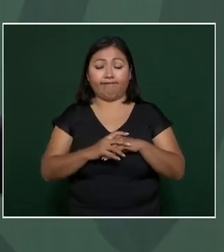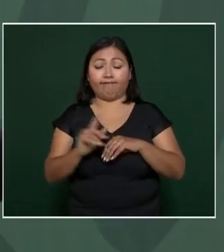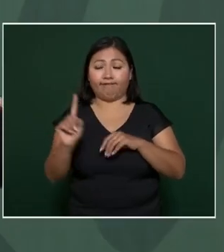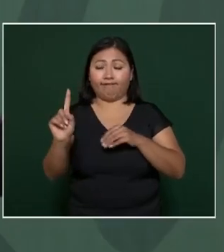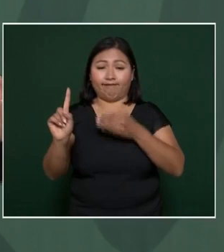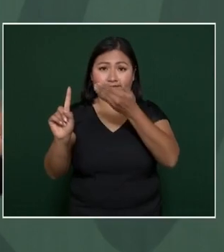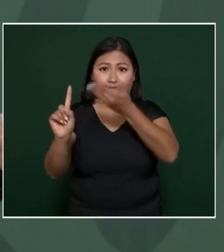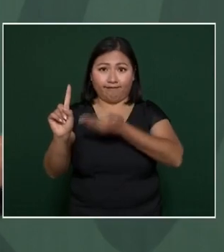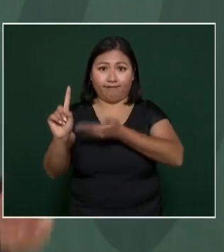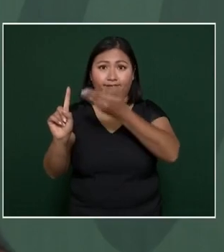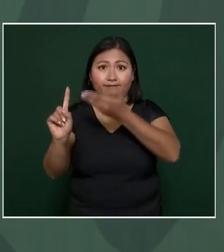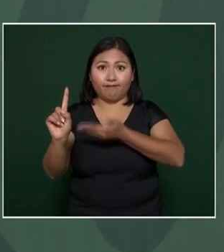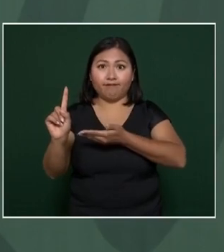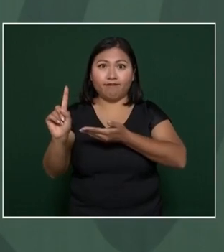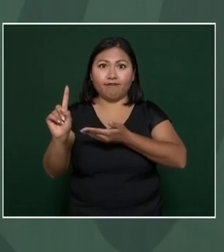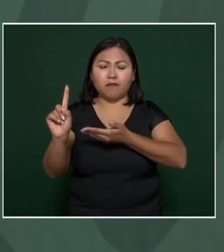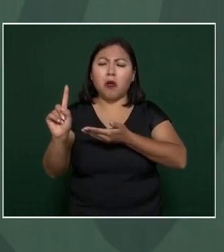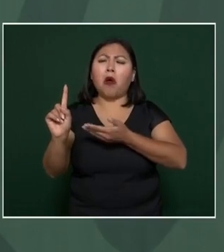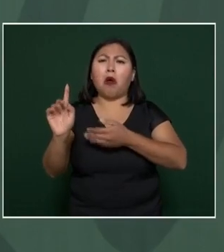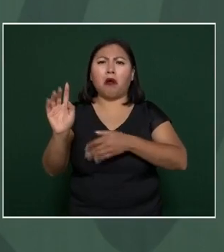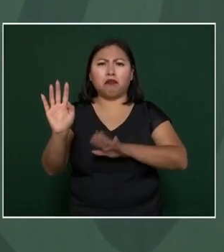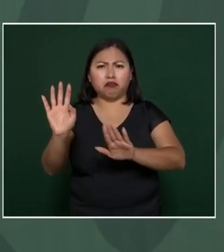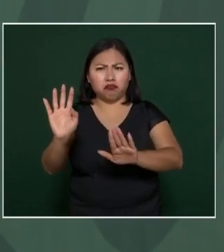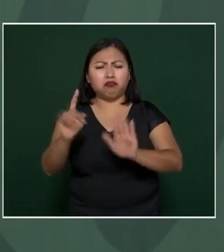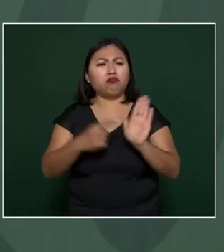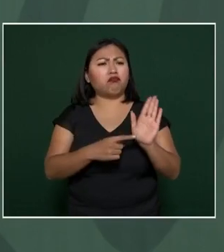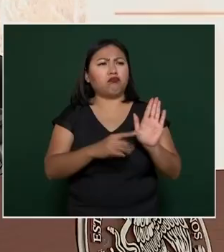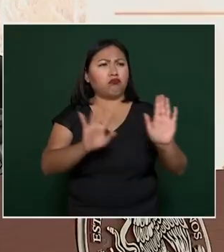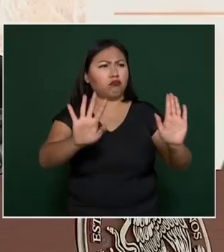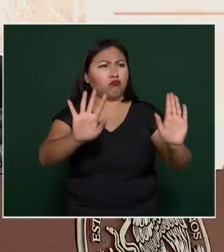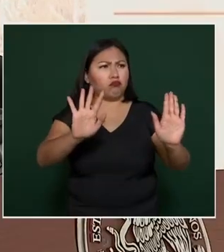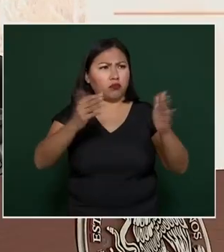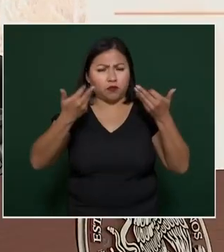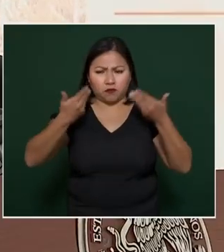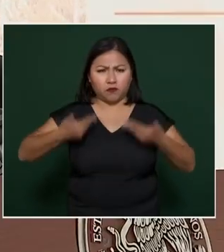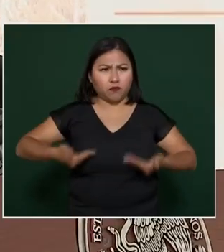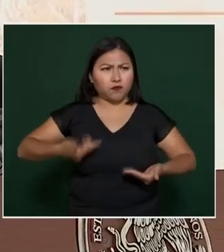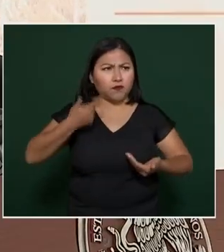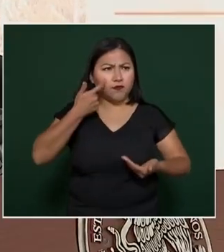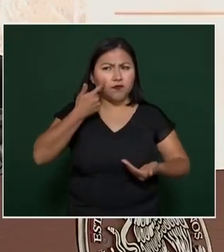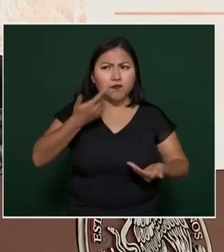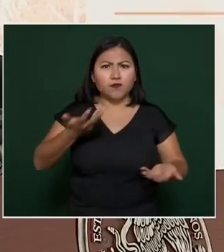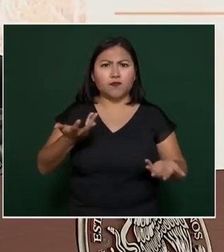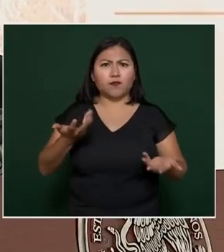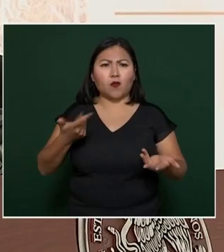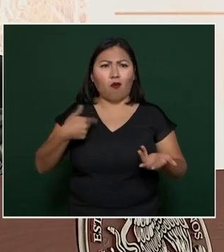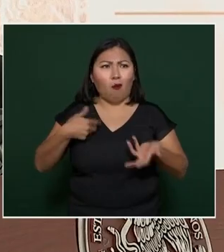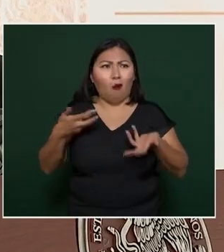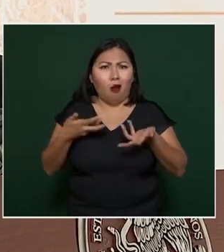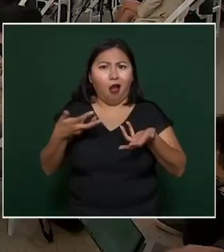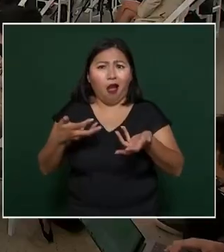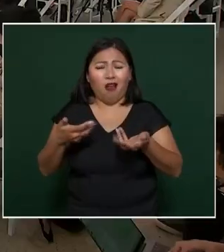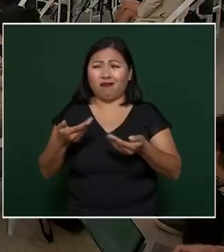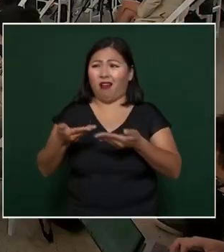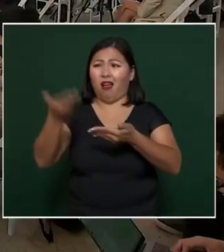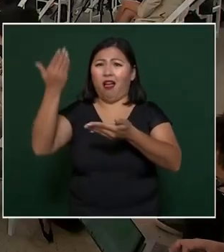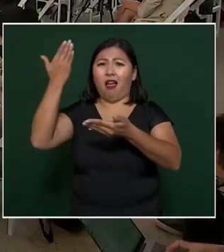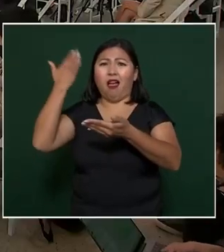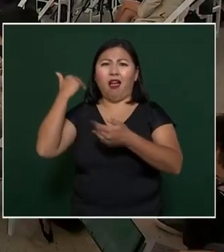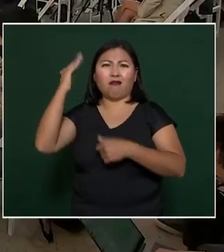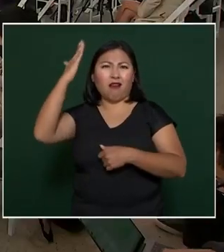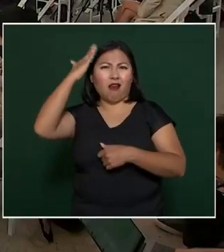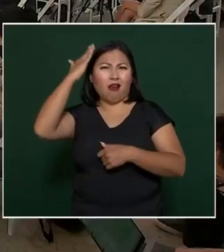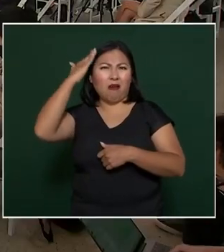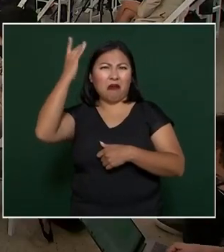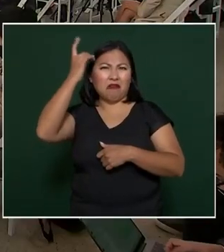puede este demostrar en poco tiempo que es distinto a narro Y a cómo se